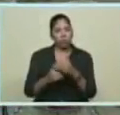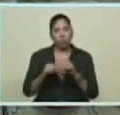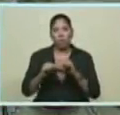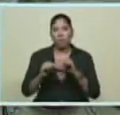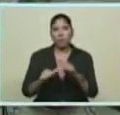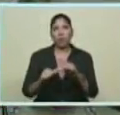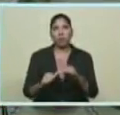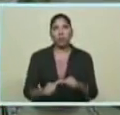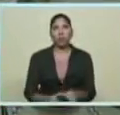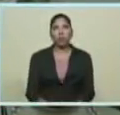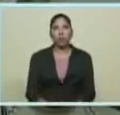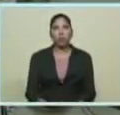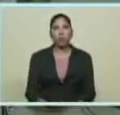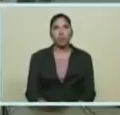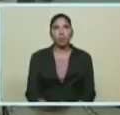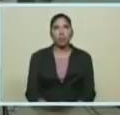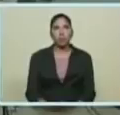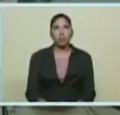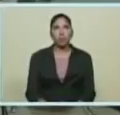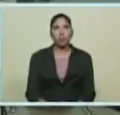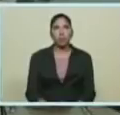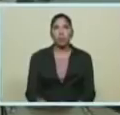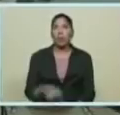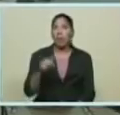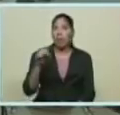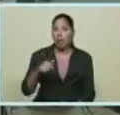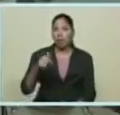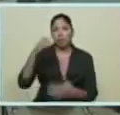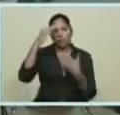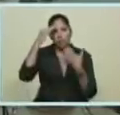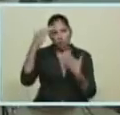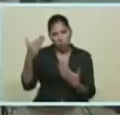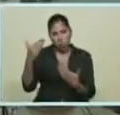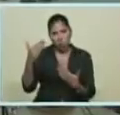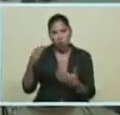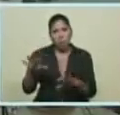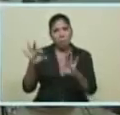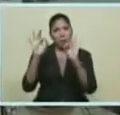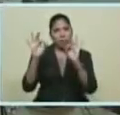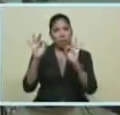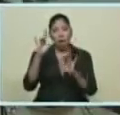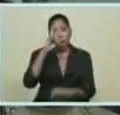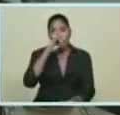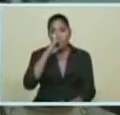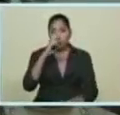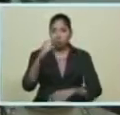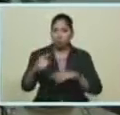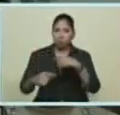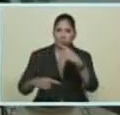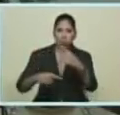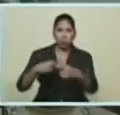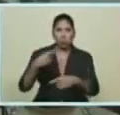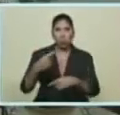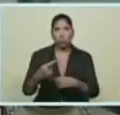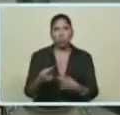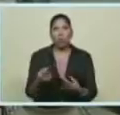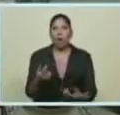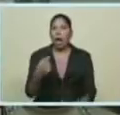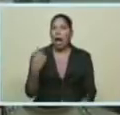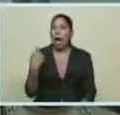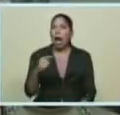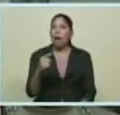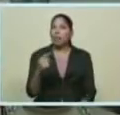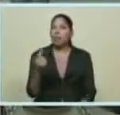pero sobre todo, esta salutación anual siempre tiene un sabor